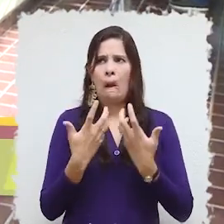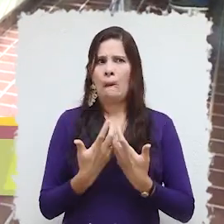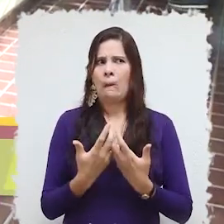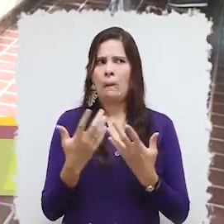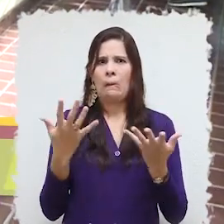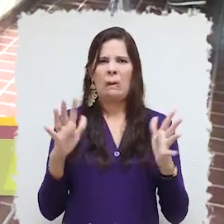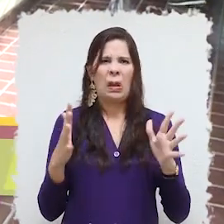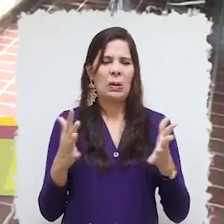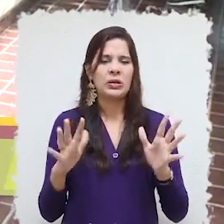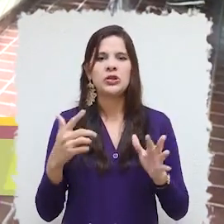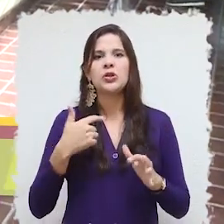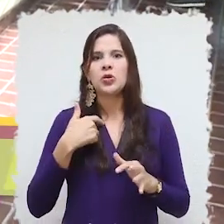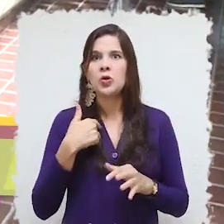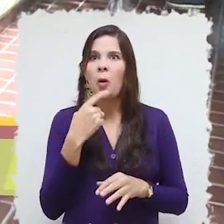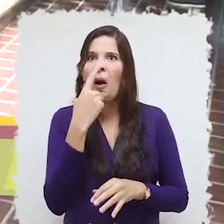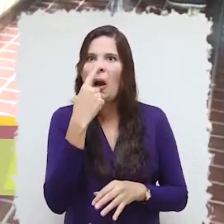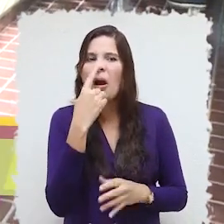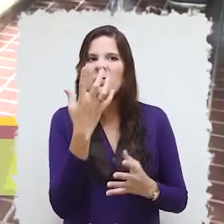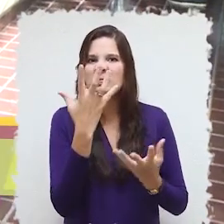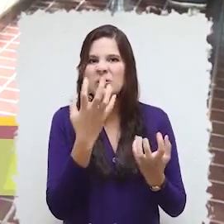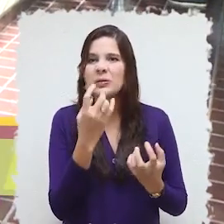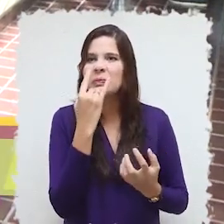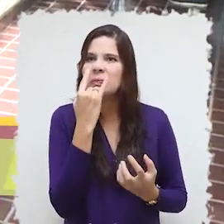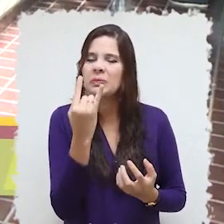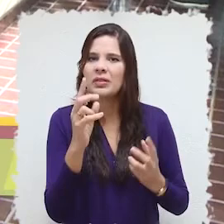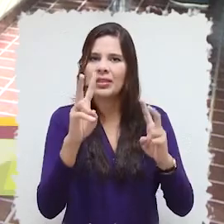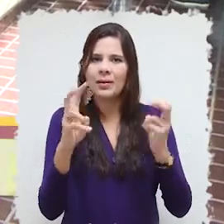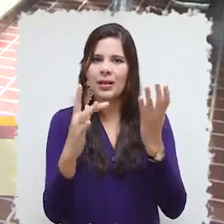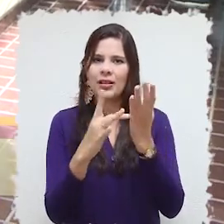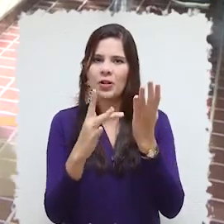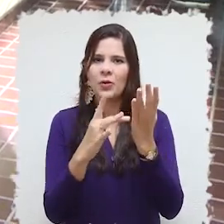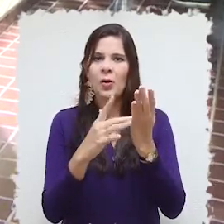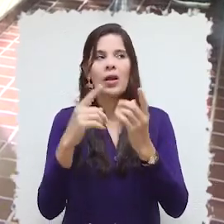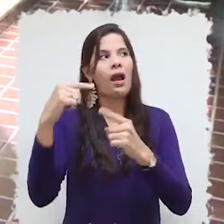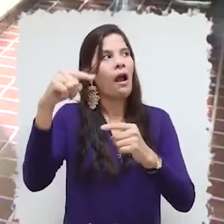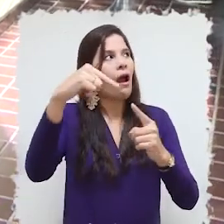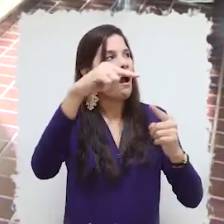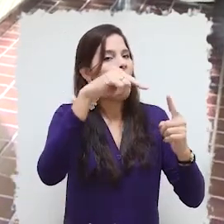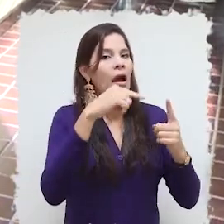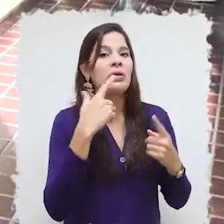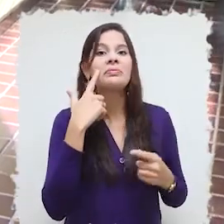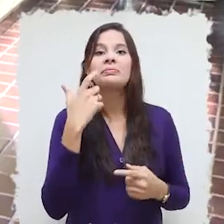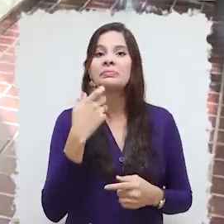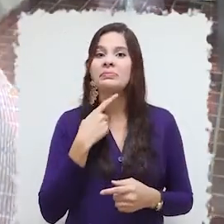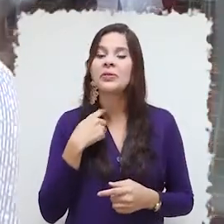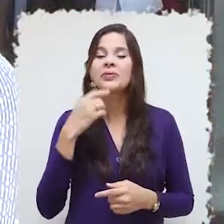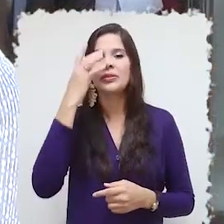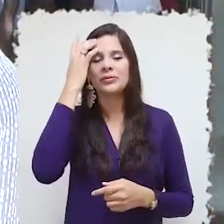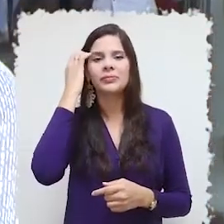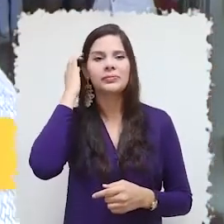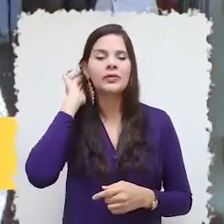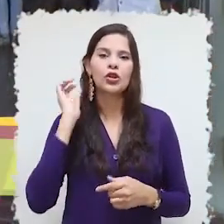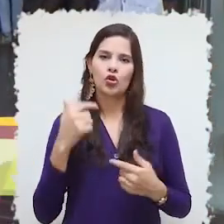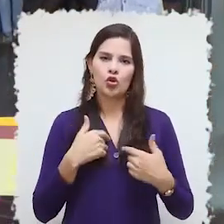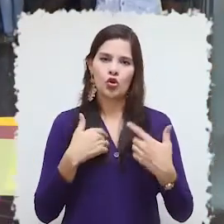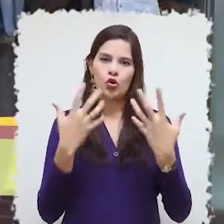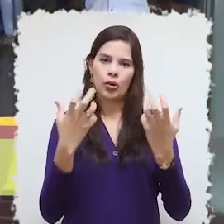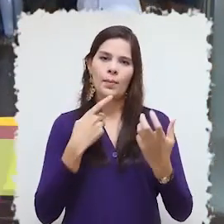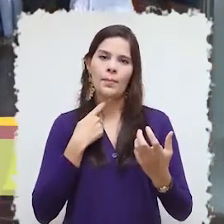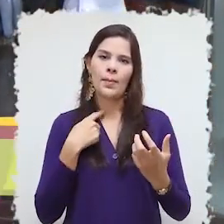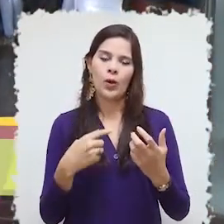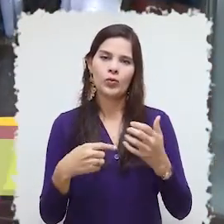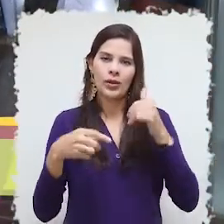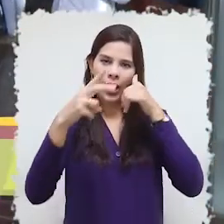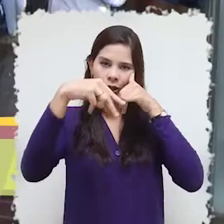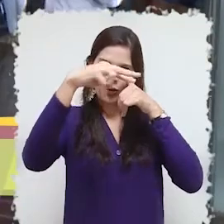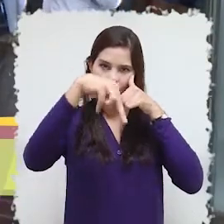entonces me interesó bastante el tema de la tecnología pues con el recorrido que hicimos ayer por la universidad. Me gustaría estudiar